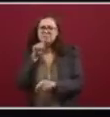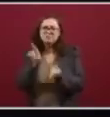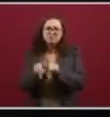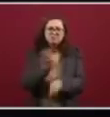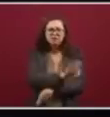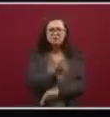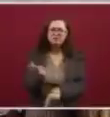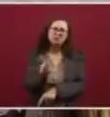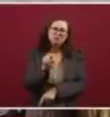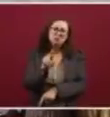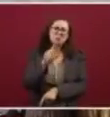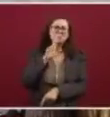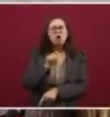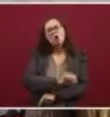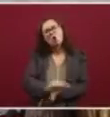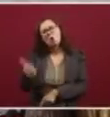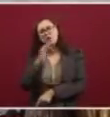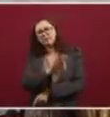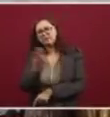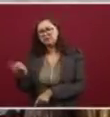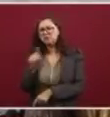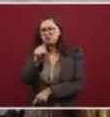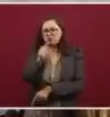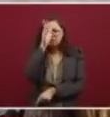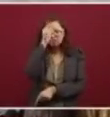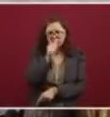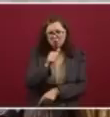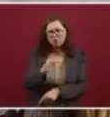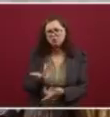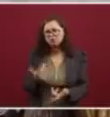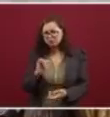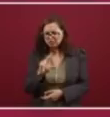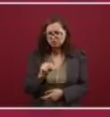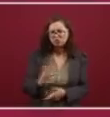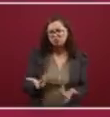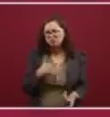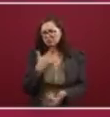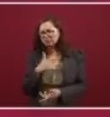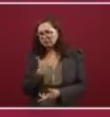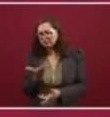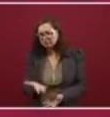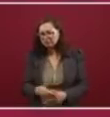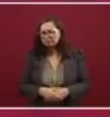esa postura del senador Monreal? Qué bien que me pregunta eso. Gracias. Porque